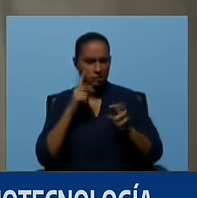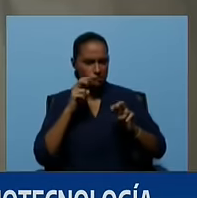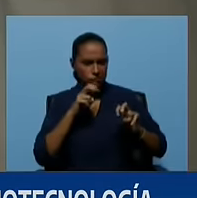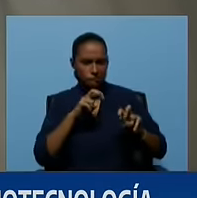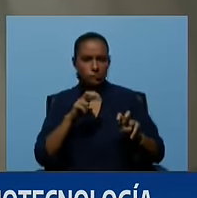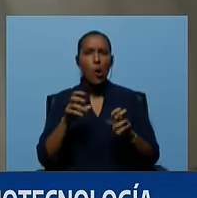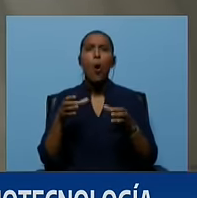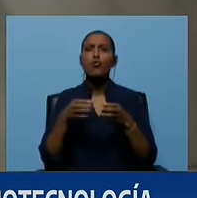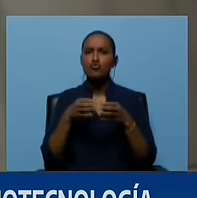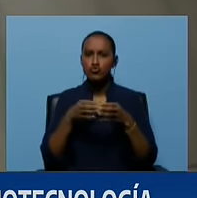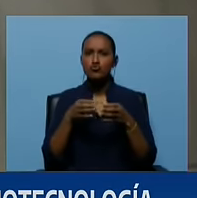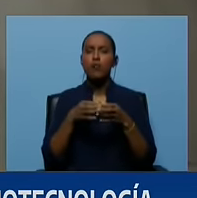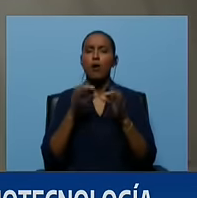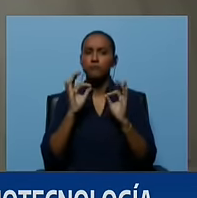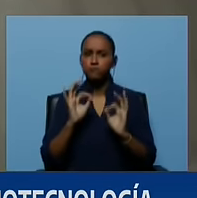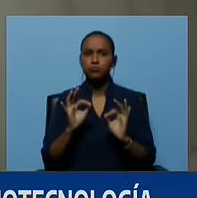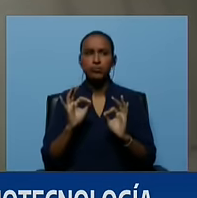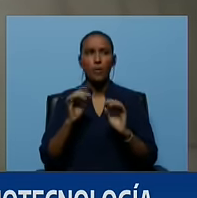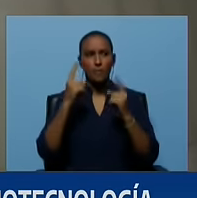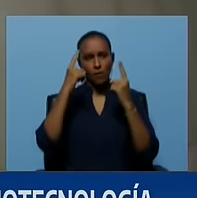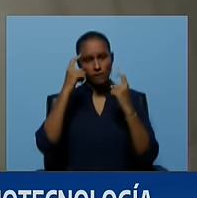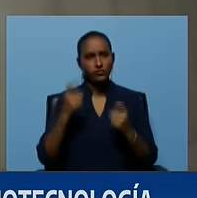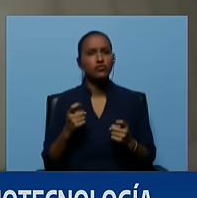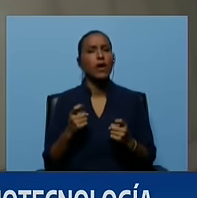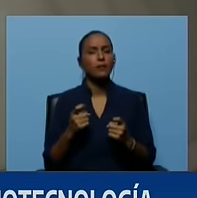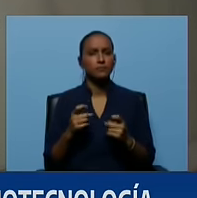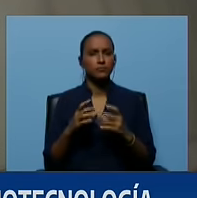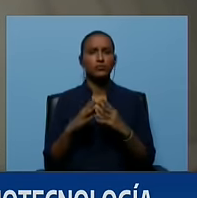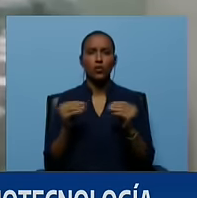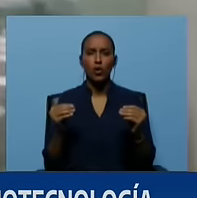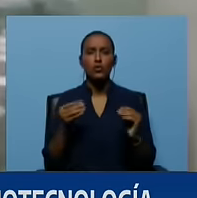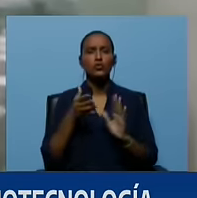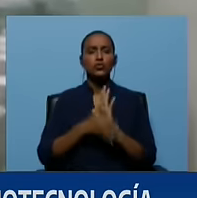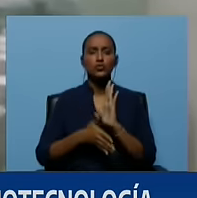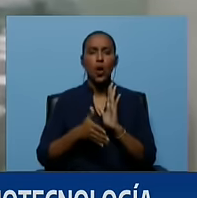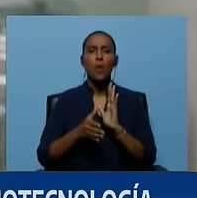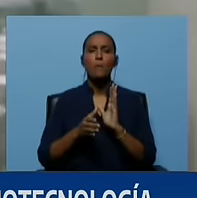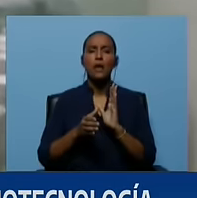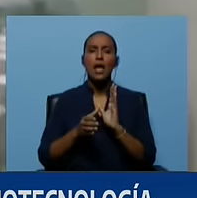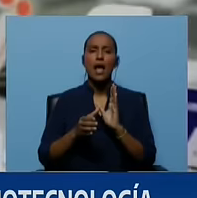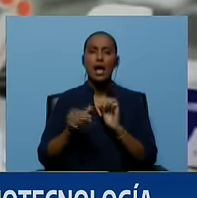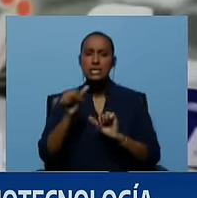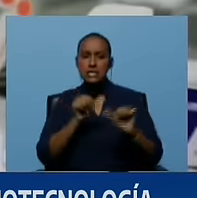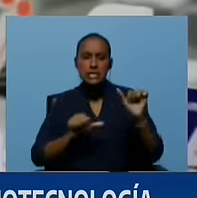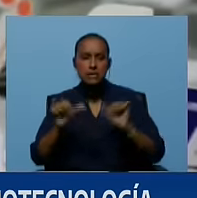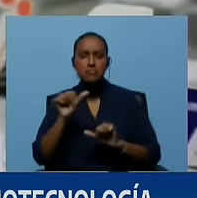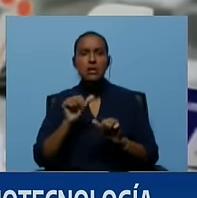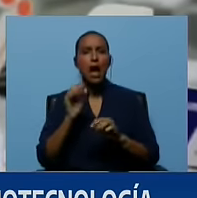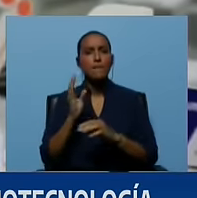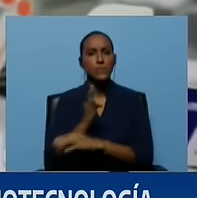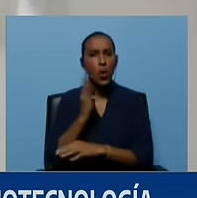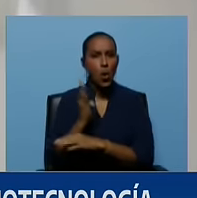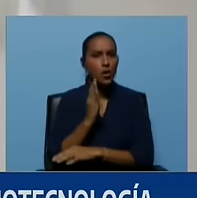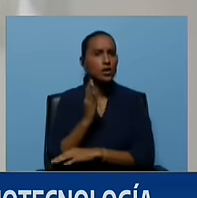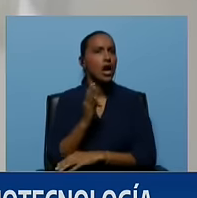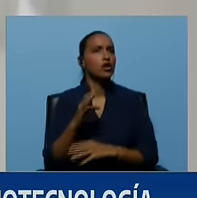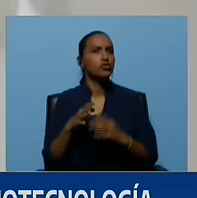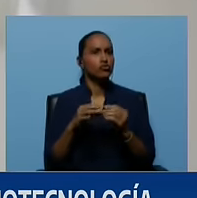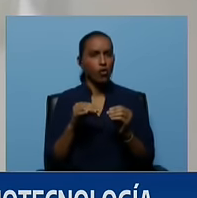multidisciplinario de áreas como la química, la biología, la agronomía y la